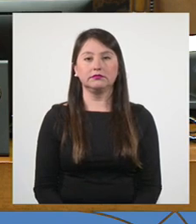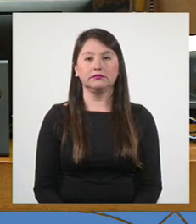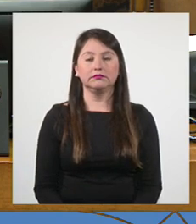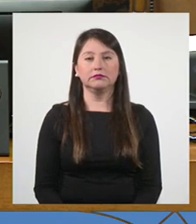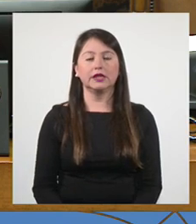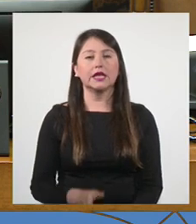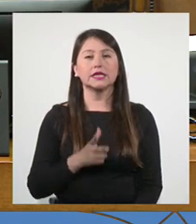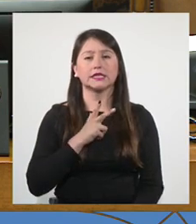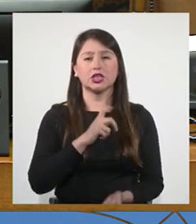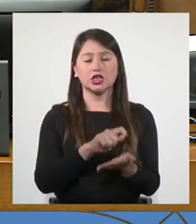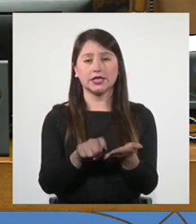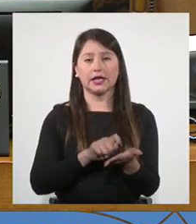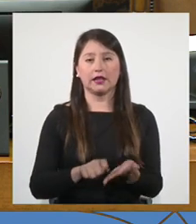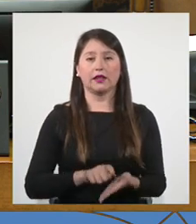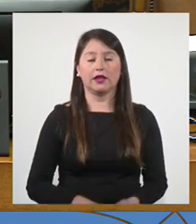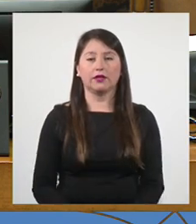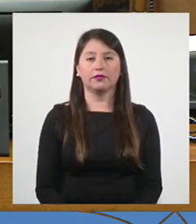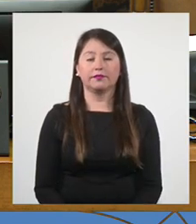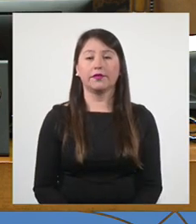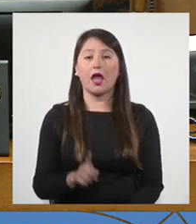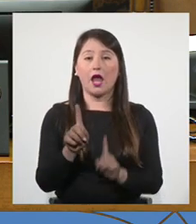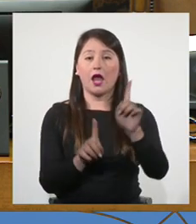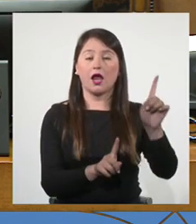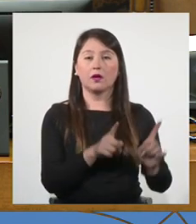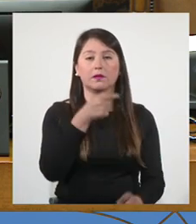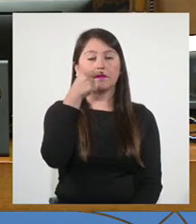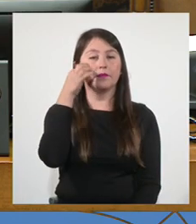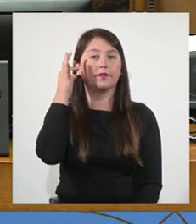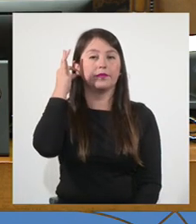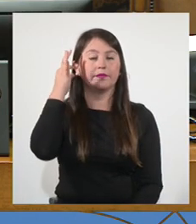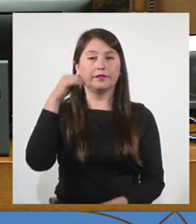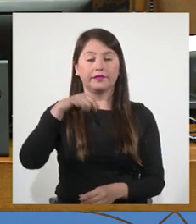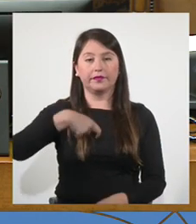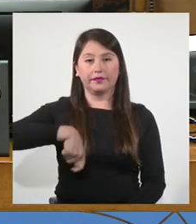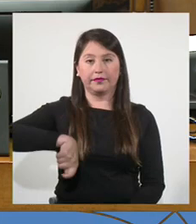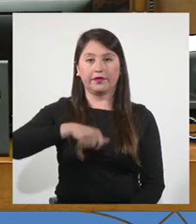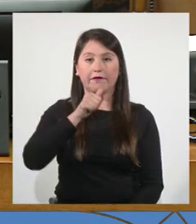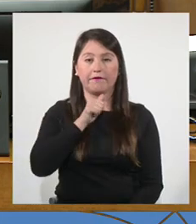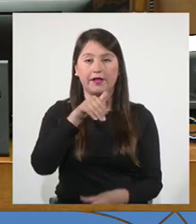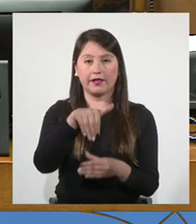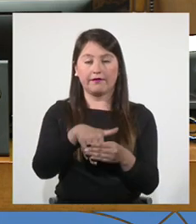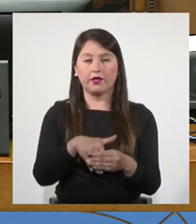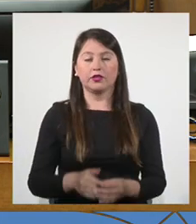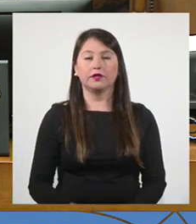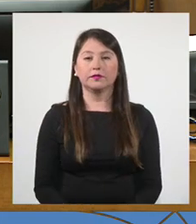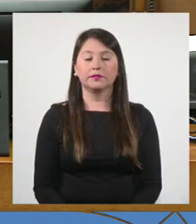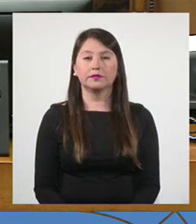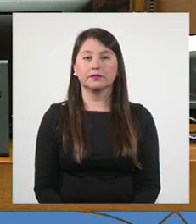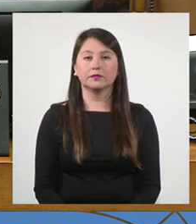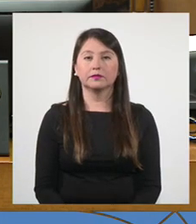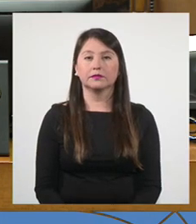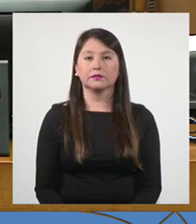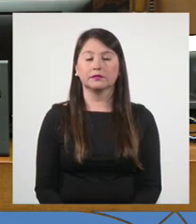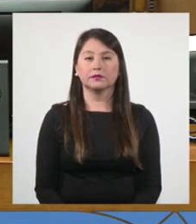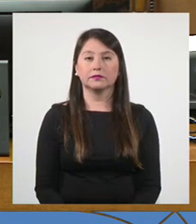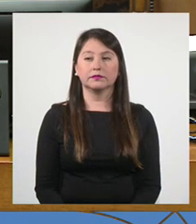Señor Secretario. ¿Alguna señora senadora, algún señor senador no ha emitido aún su voto?